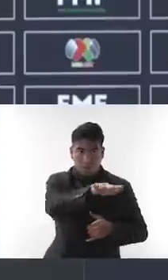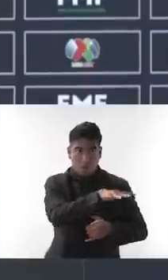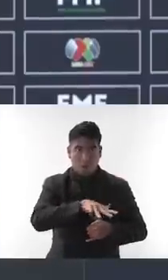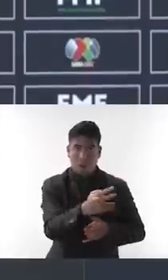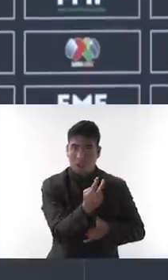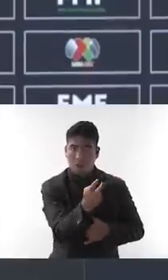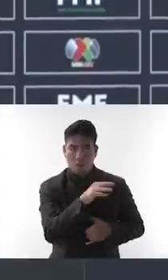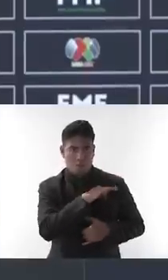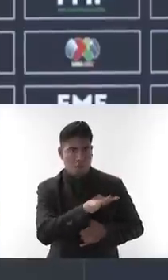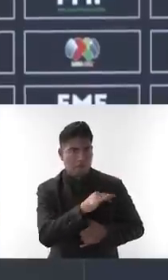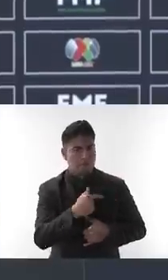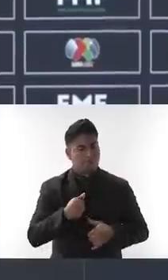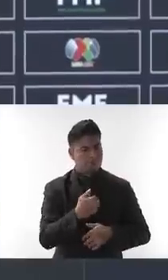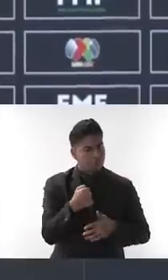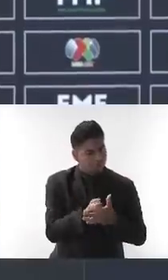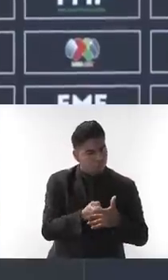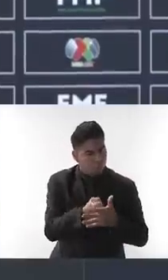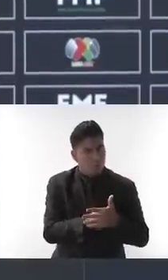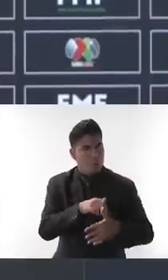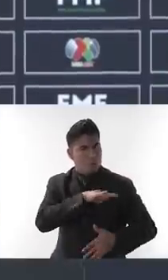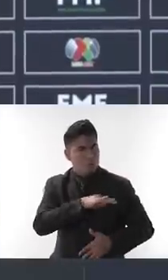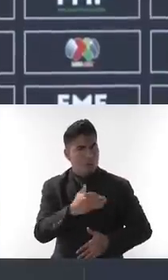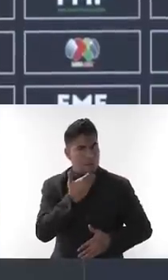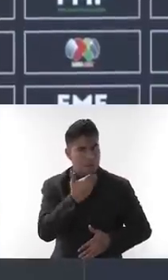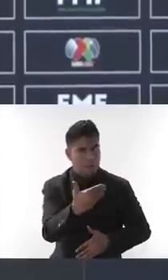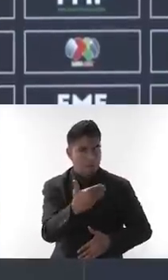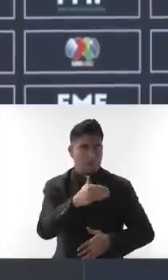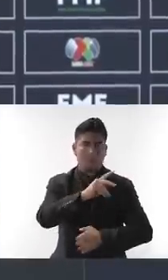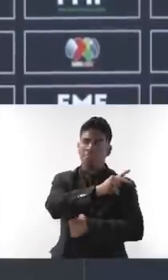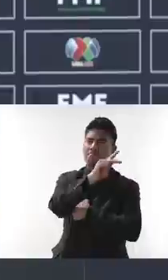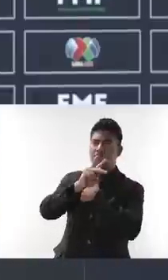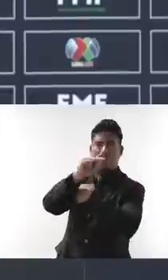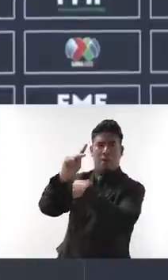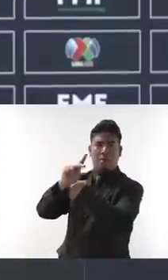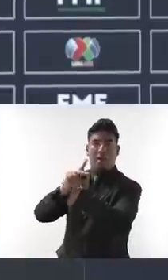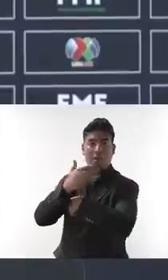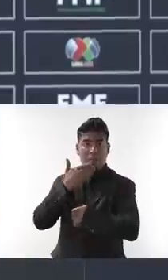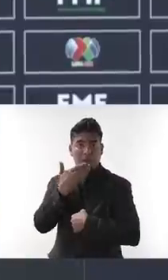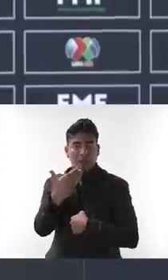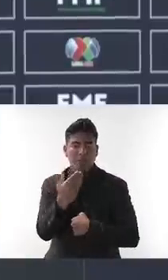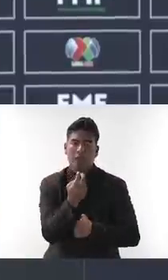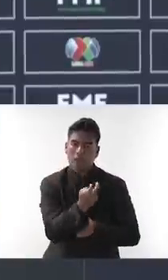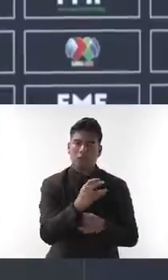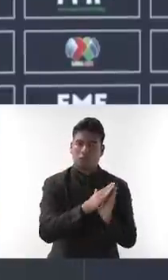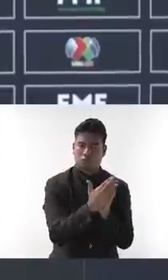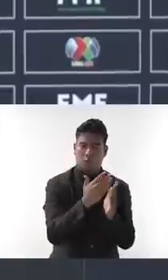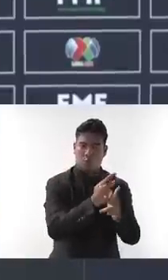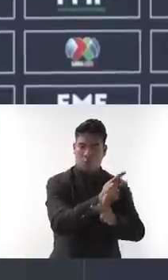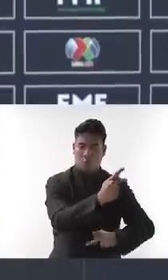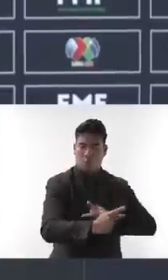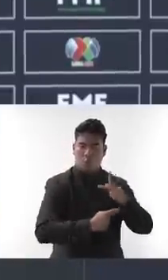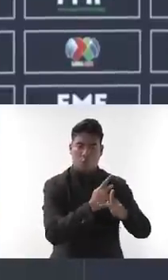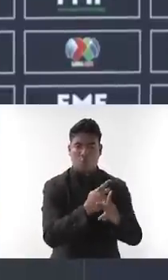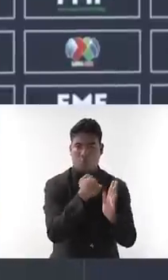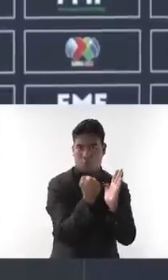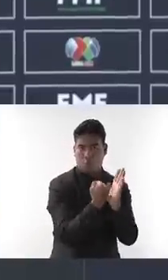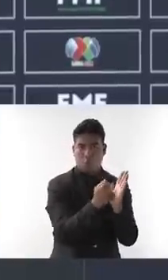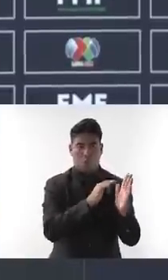jugadores con un pasaporte a los equipos durante la temporada, a cubrir